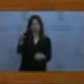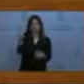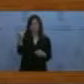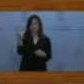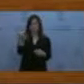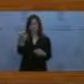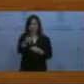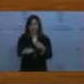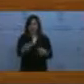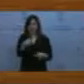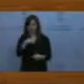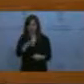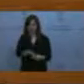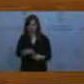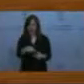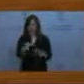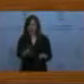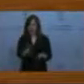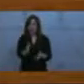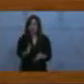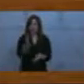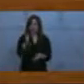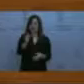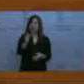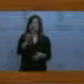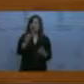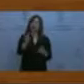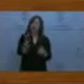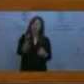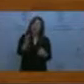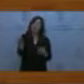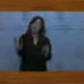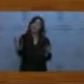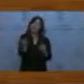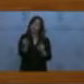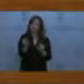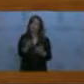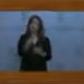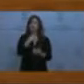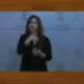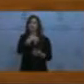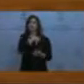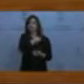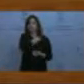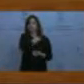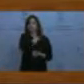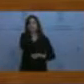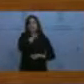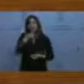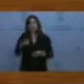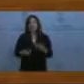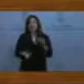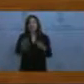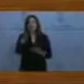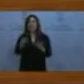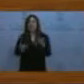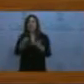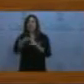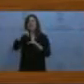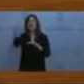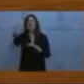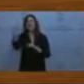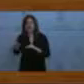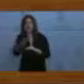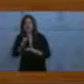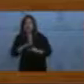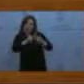las familias. Y además, esto tiene que ir acompañado, como bien es sabido, por evaluaciones externas que miden